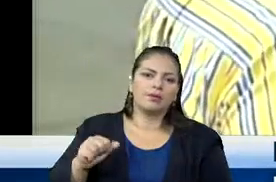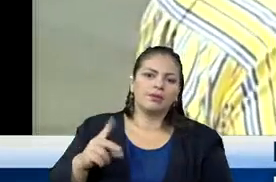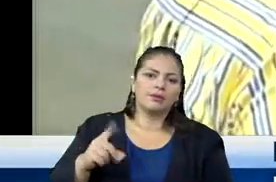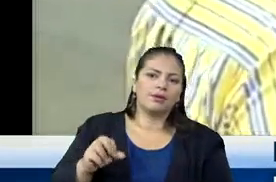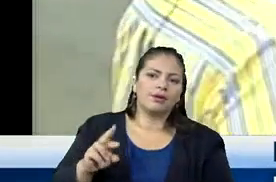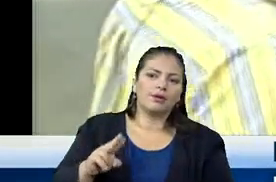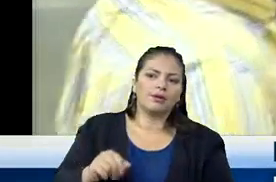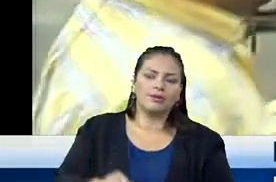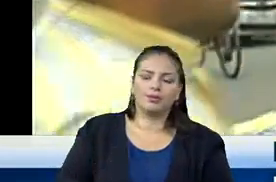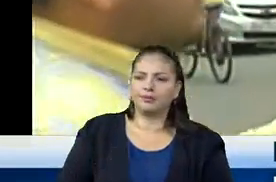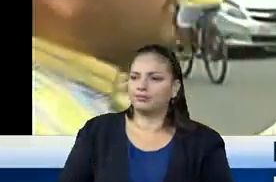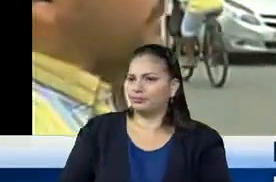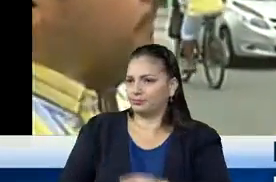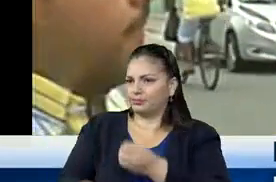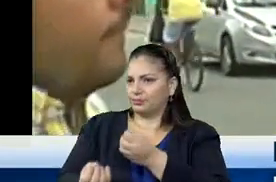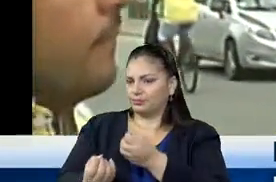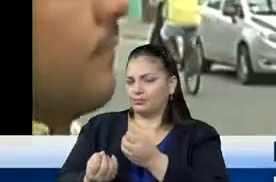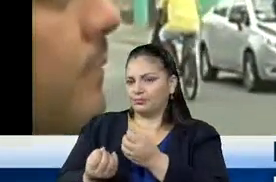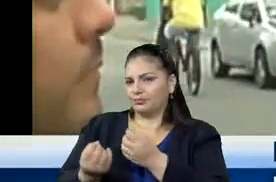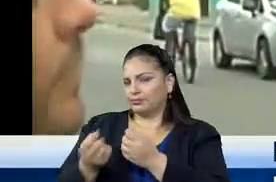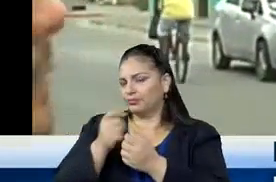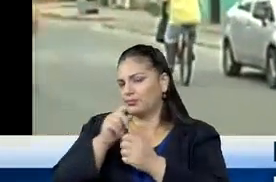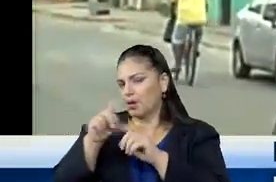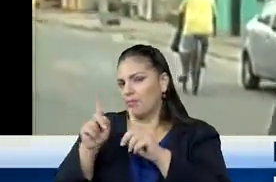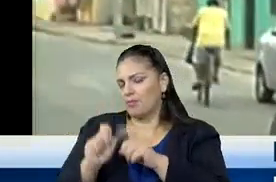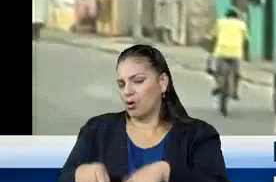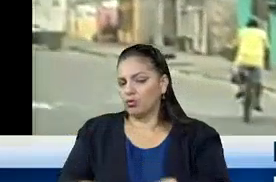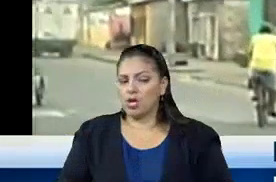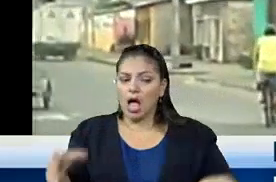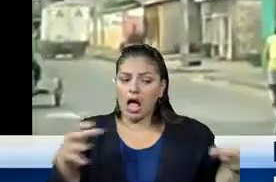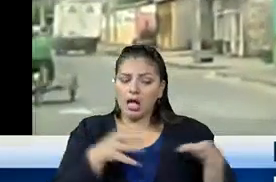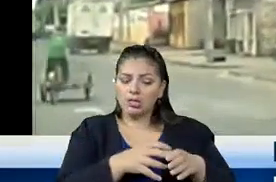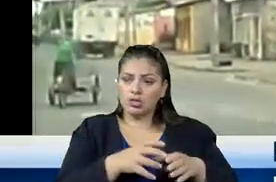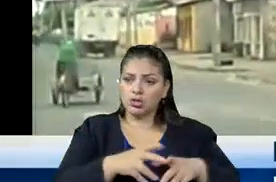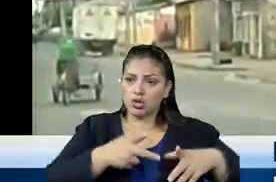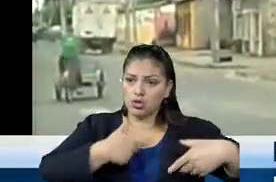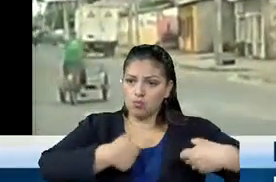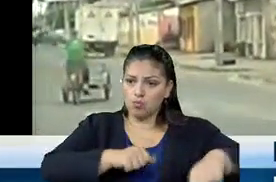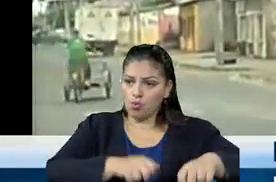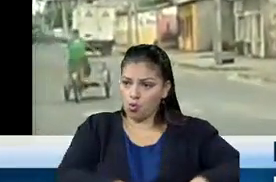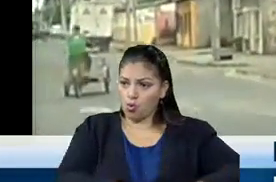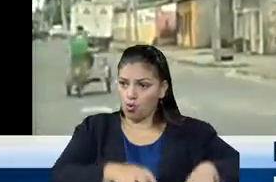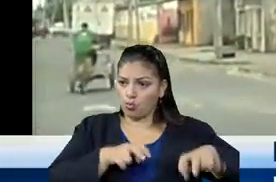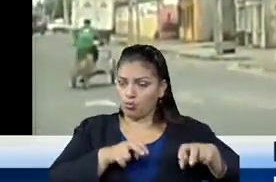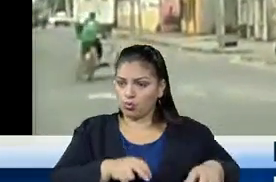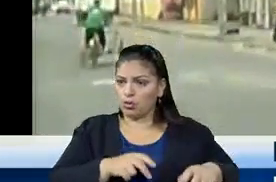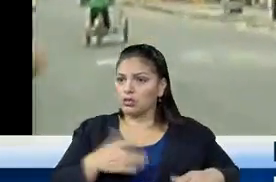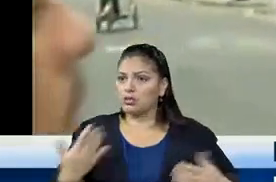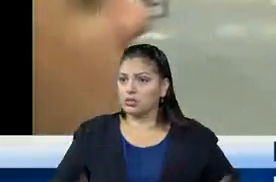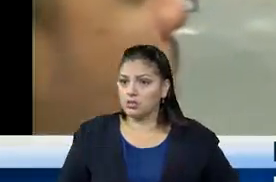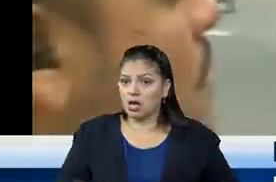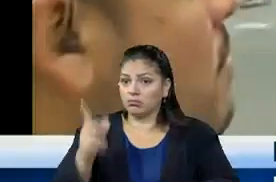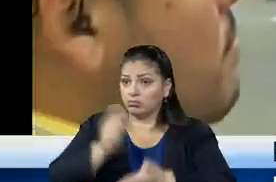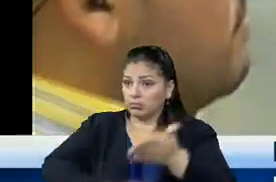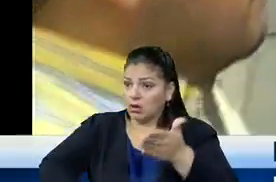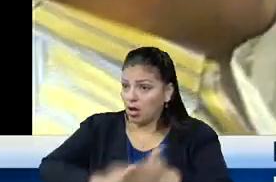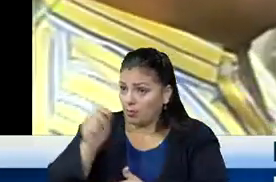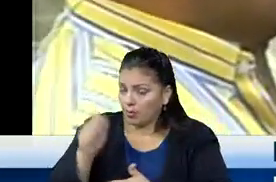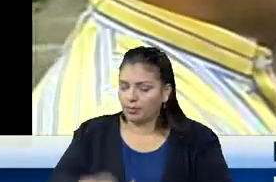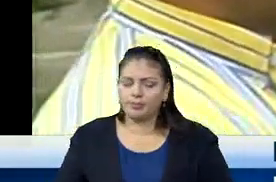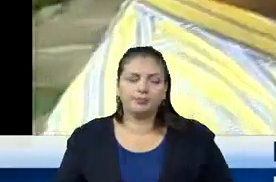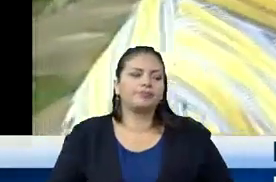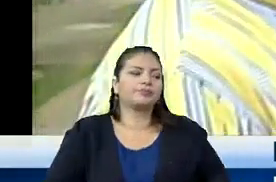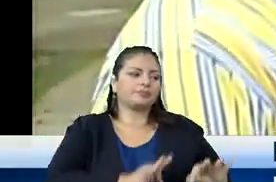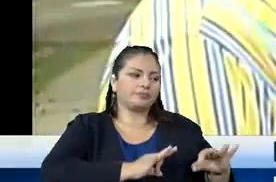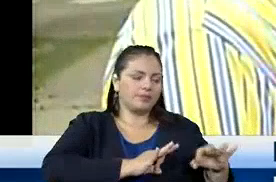los tricimoteros o las mototaxis, como van a ser denominadas, ya están en